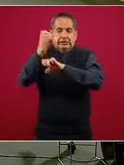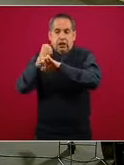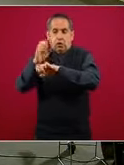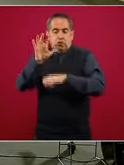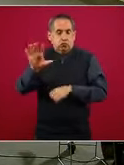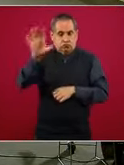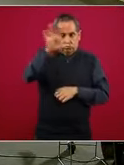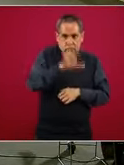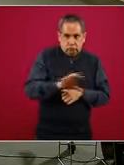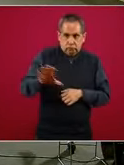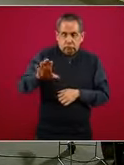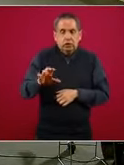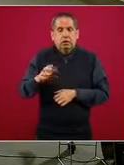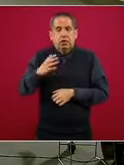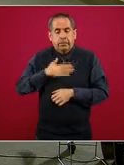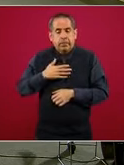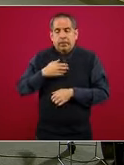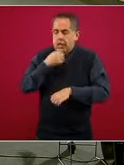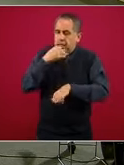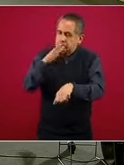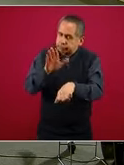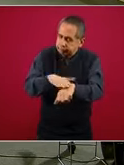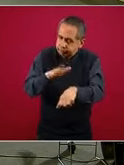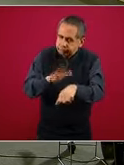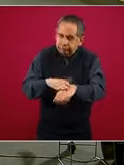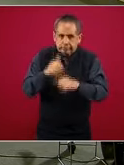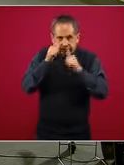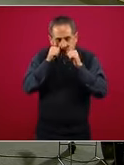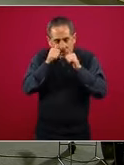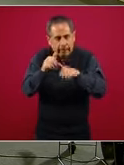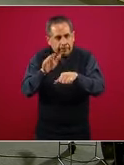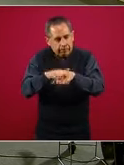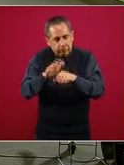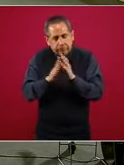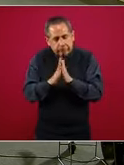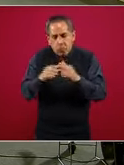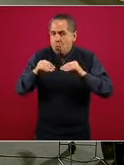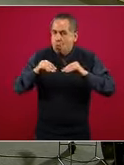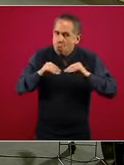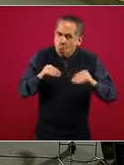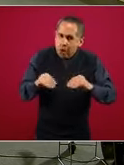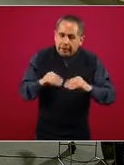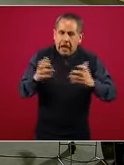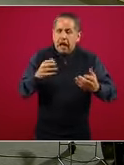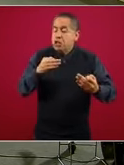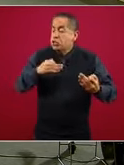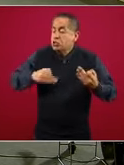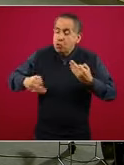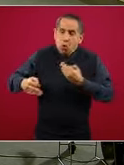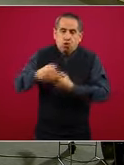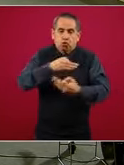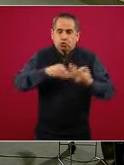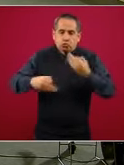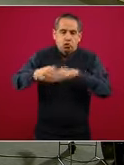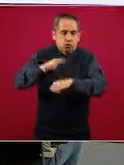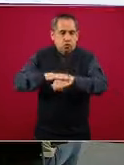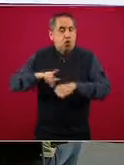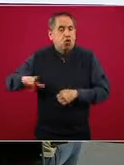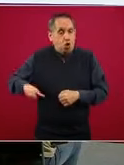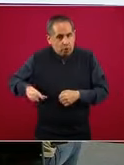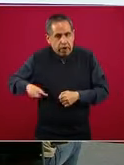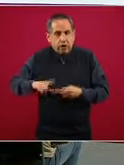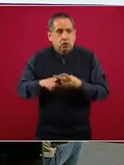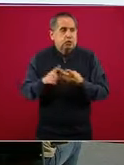es donde aplica mi llamado a la acción de todas y todos,